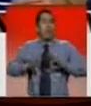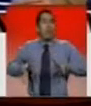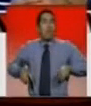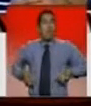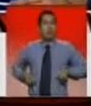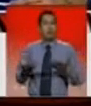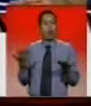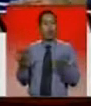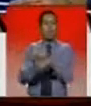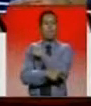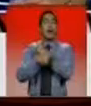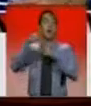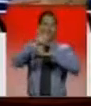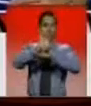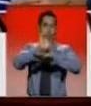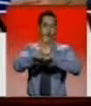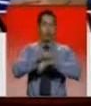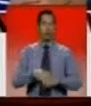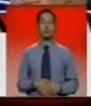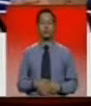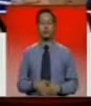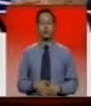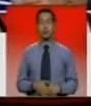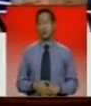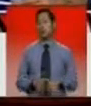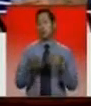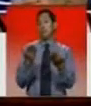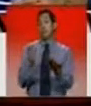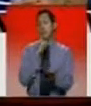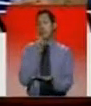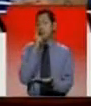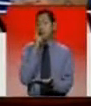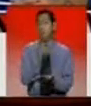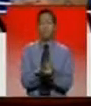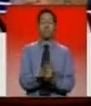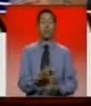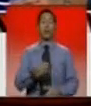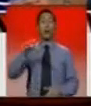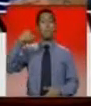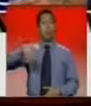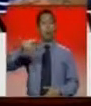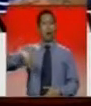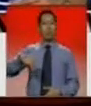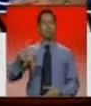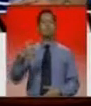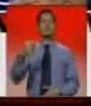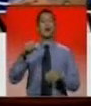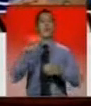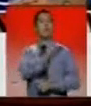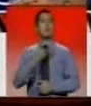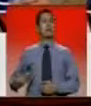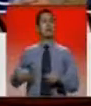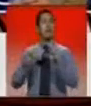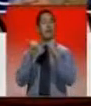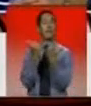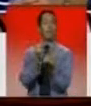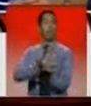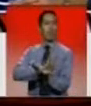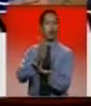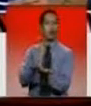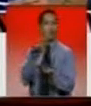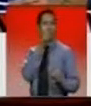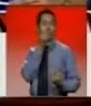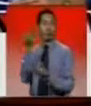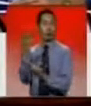filas de Petroecuador, denominado Capaya. Así lo aseguró este miércoles Gabriela Rivadeneira, la presidenta de la Asamblea Nacional. El